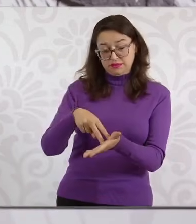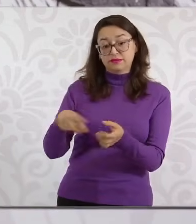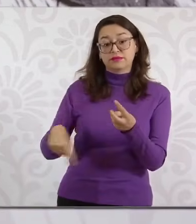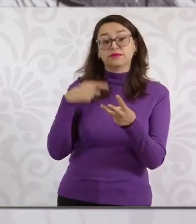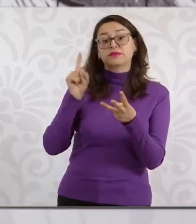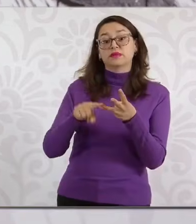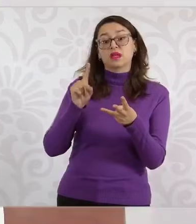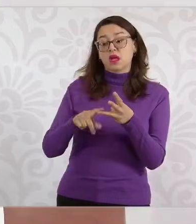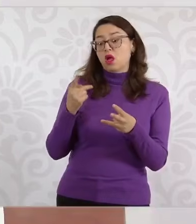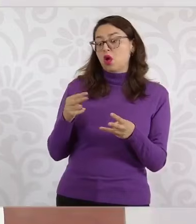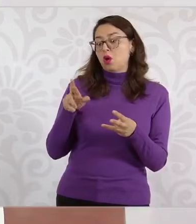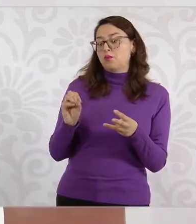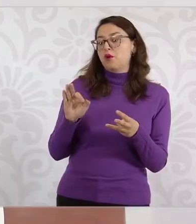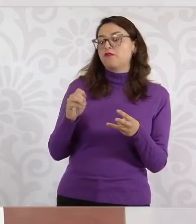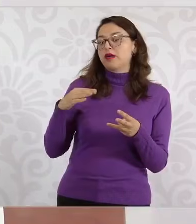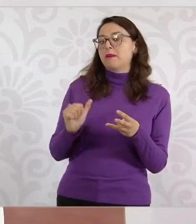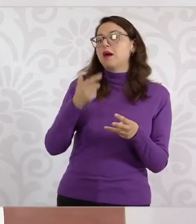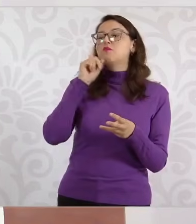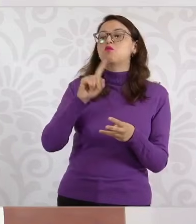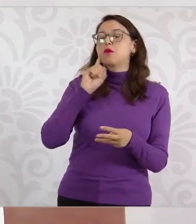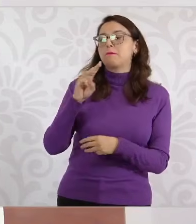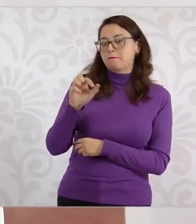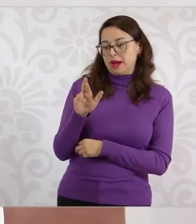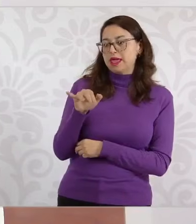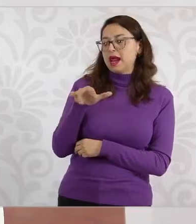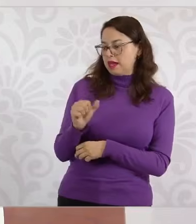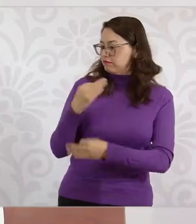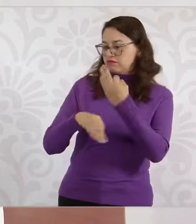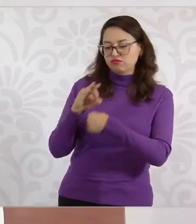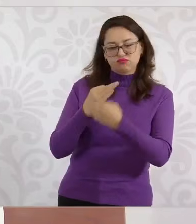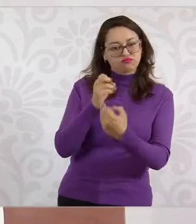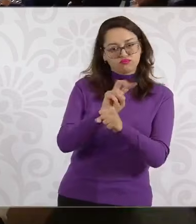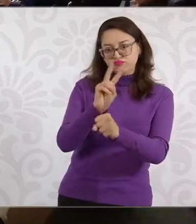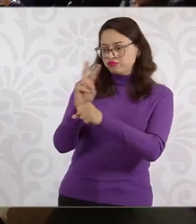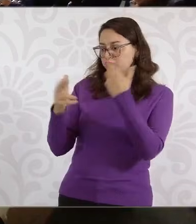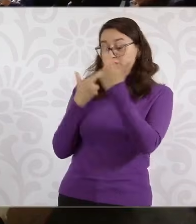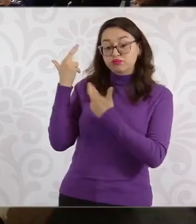y está también la Profepa, Mariana Boya, revisando y atendiendo.